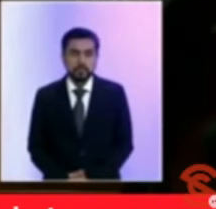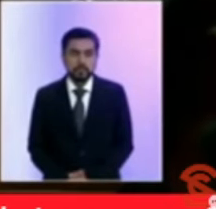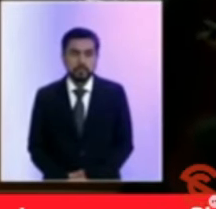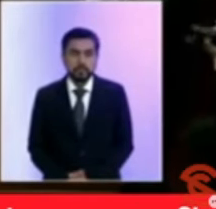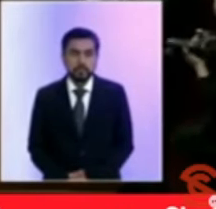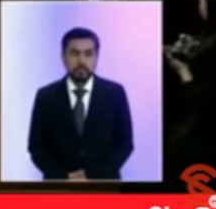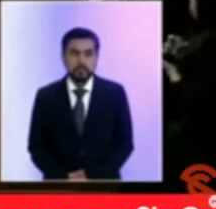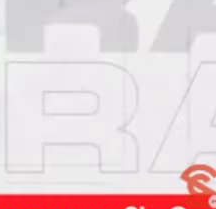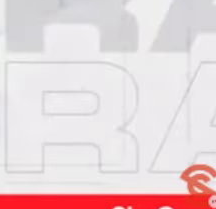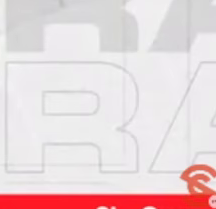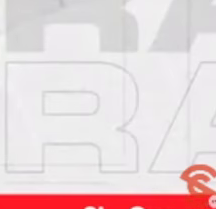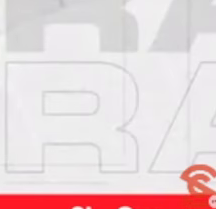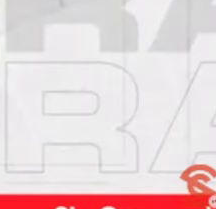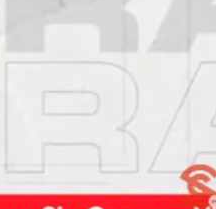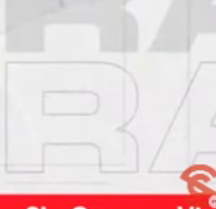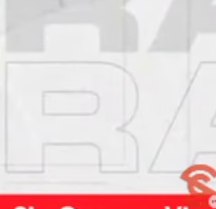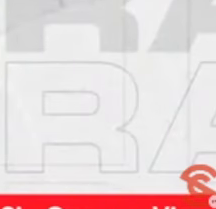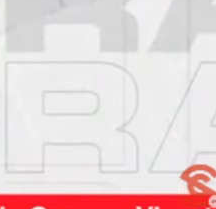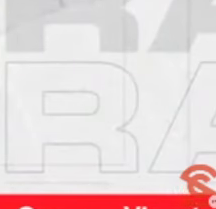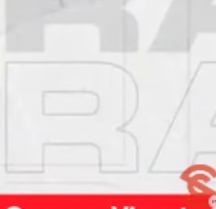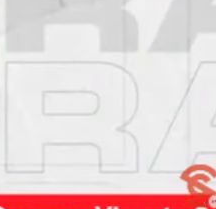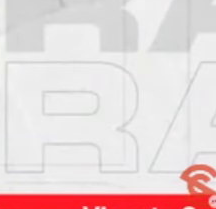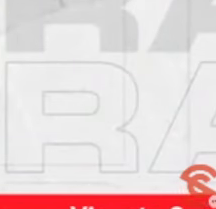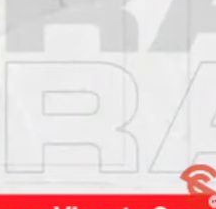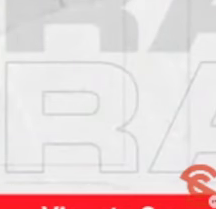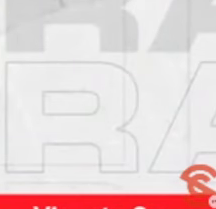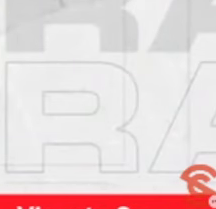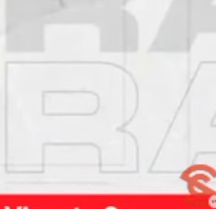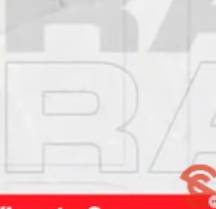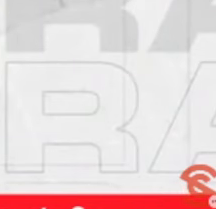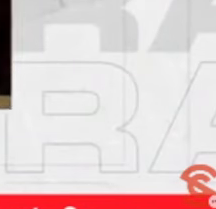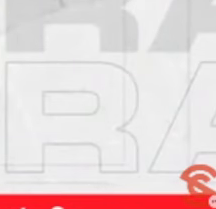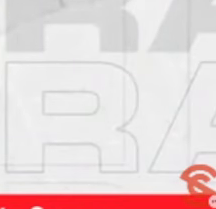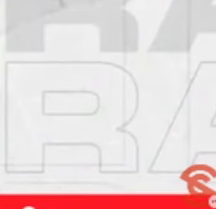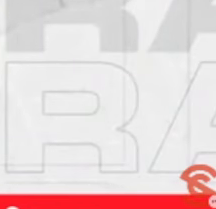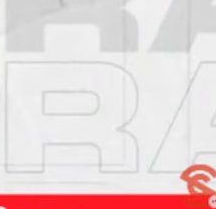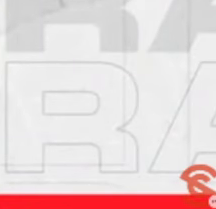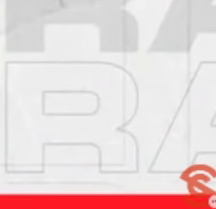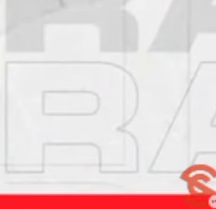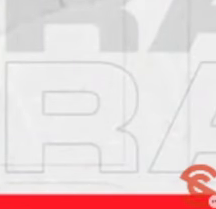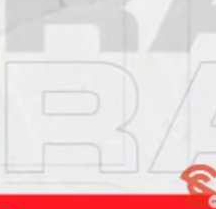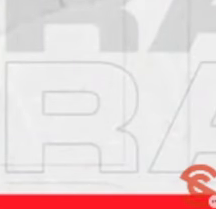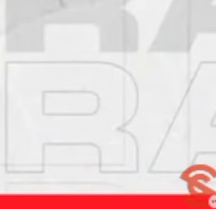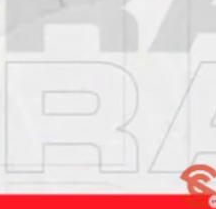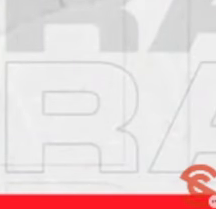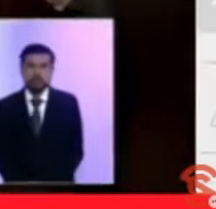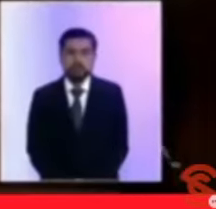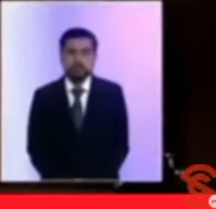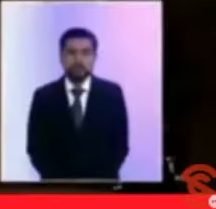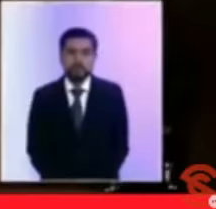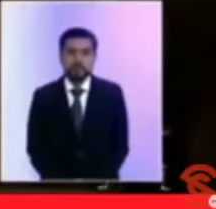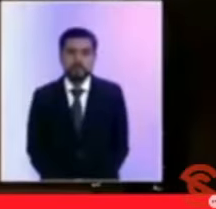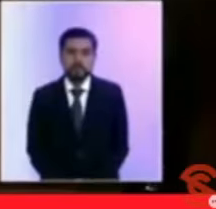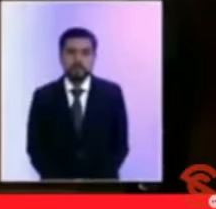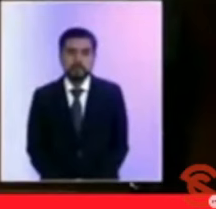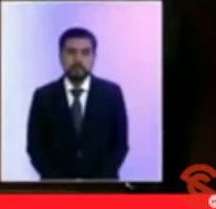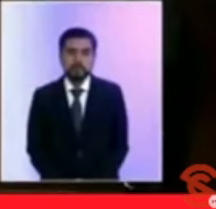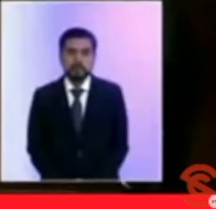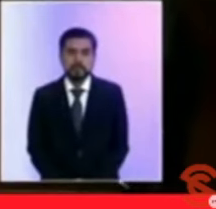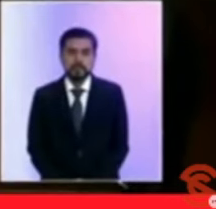un significado especial llegar a este punto México tendrá